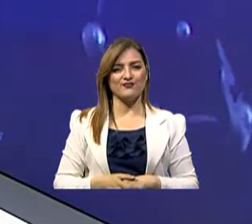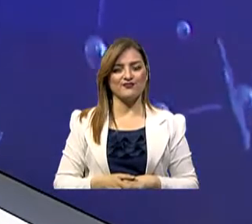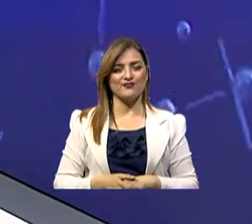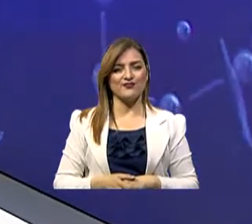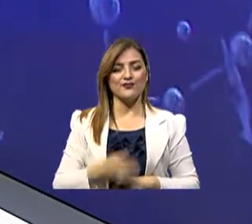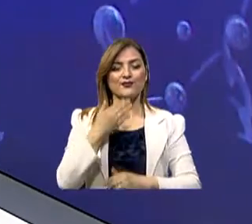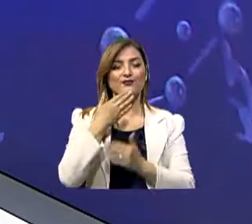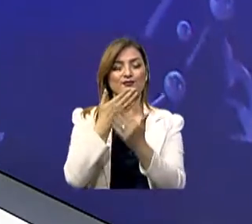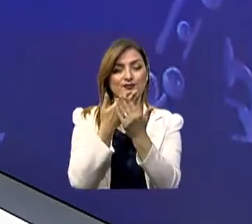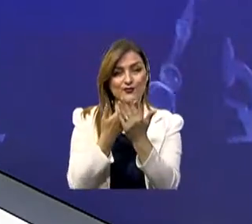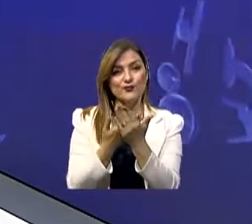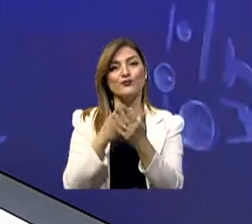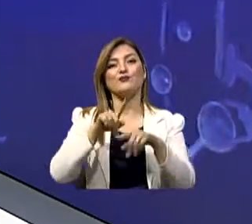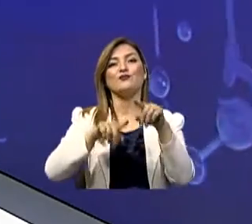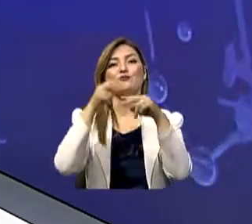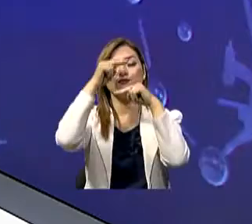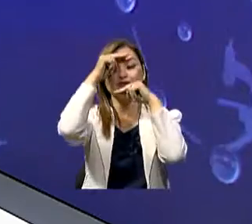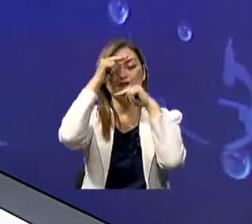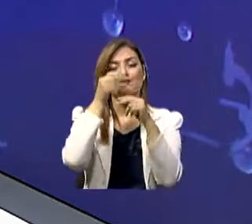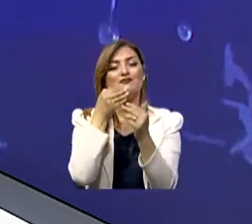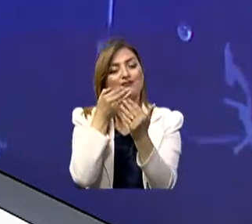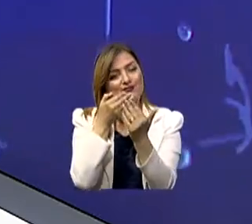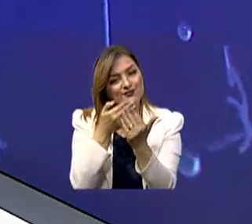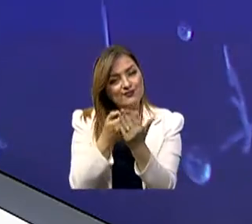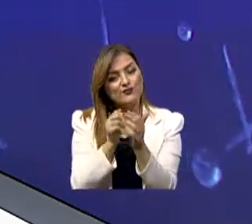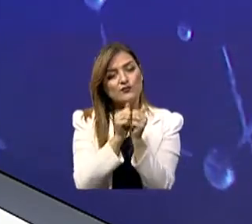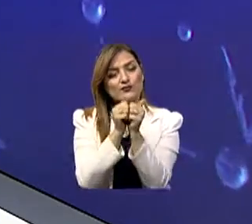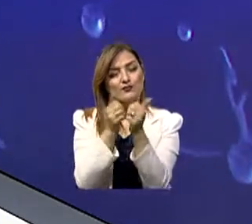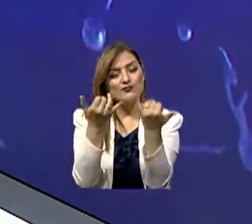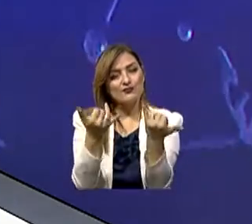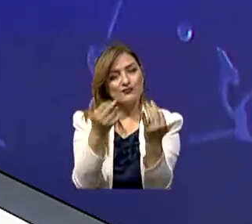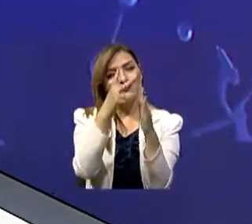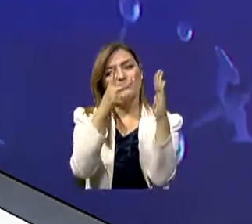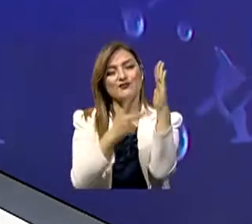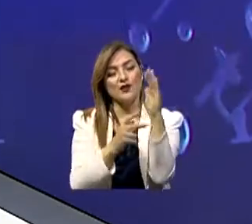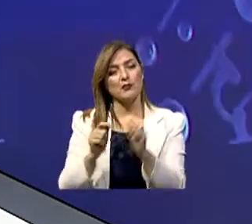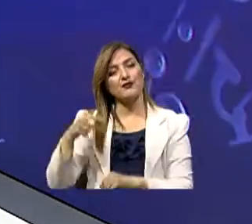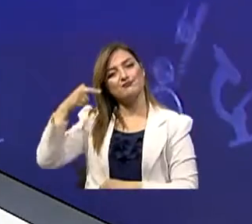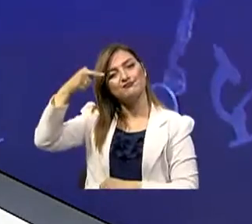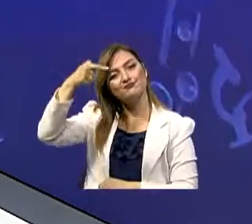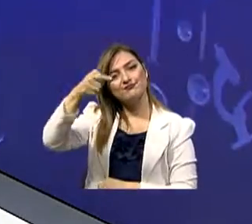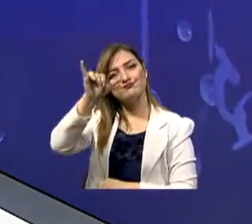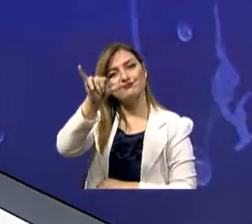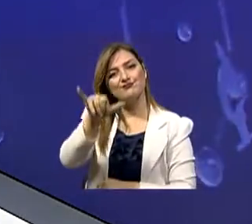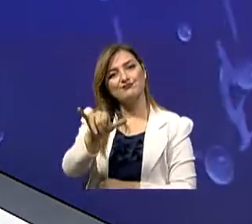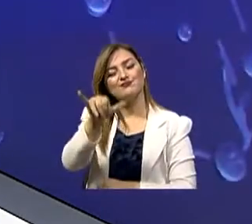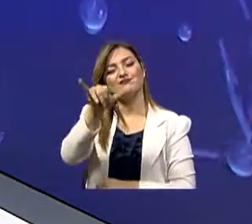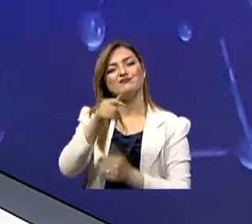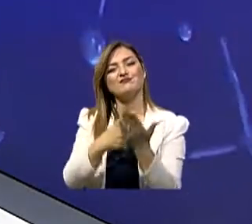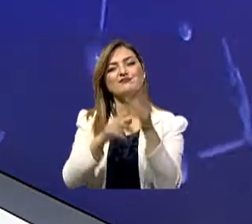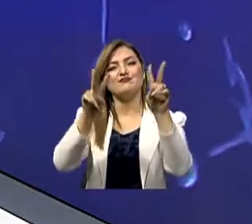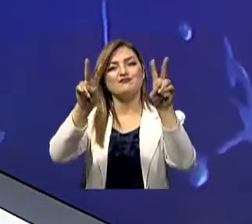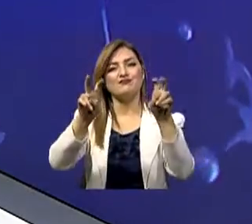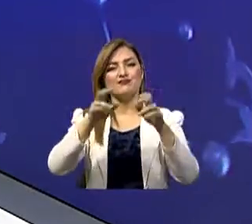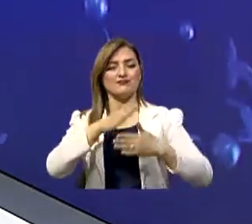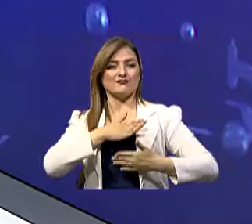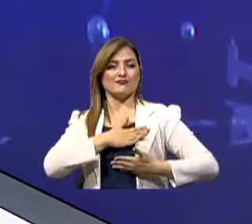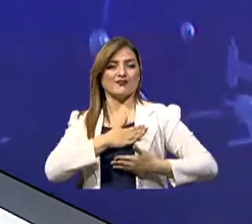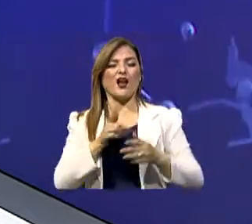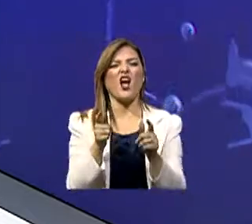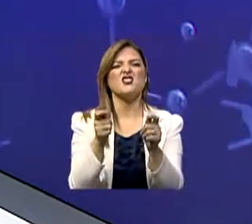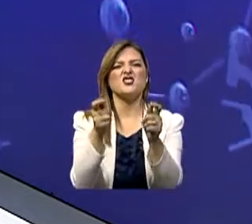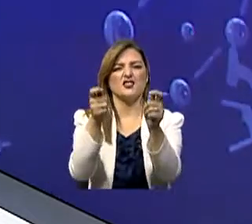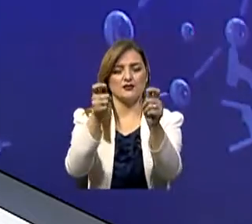gracias a esteban y amigos televidentes gracias también por acompañarnos nos vemos el siguiente sábado donde trataremos el tema del cáncer de